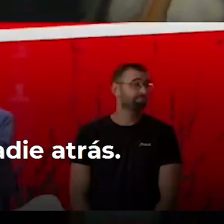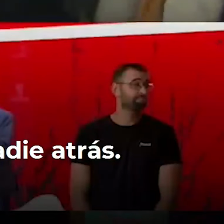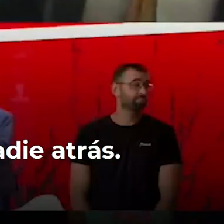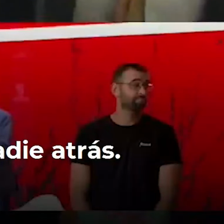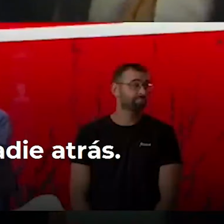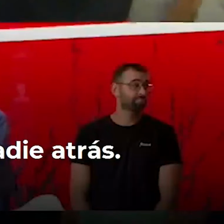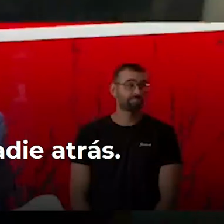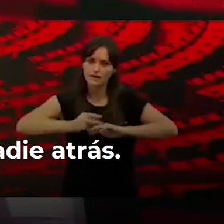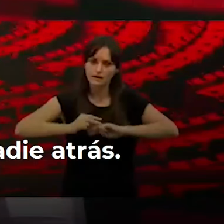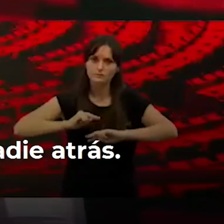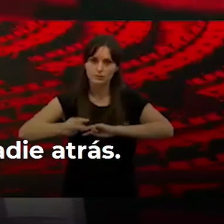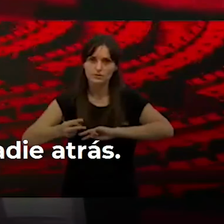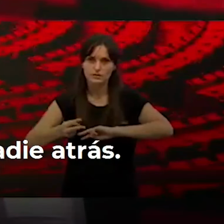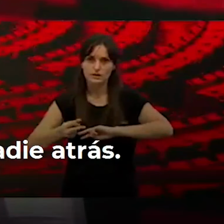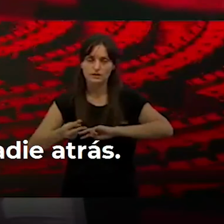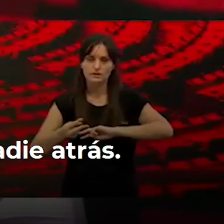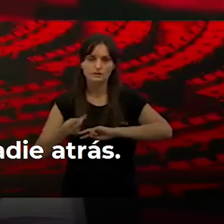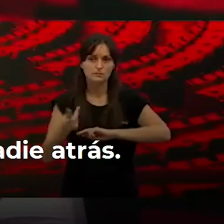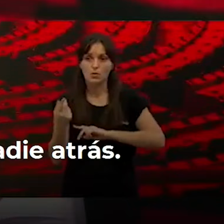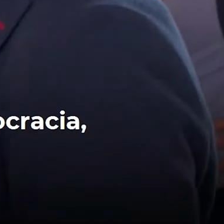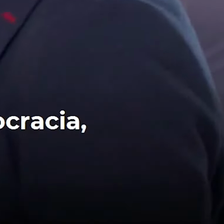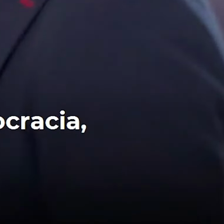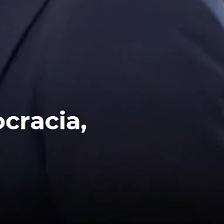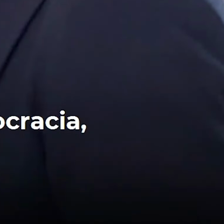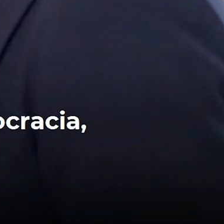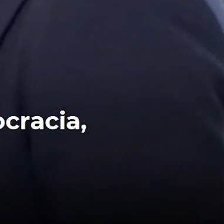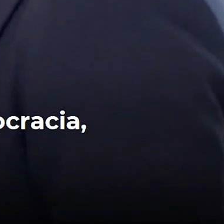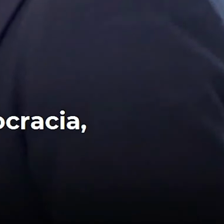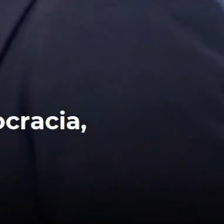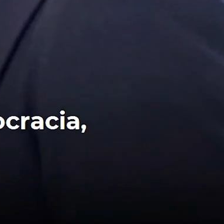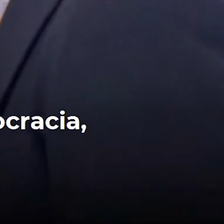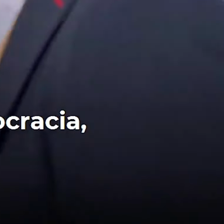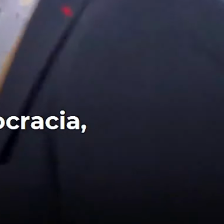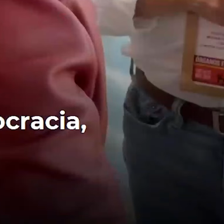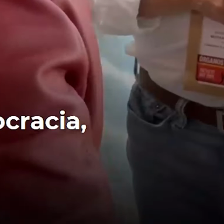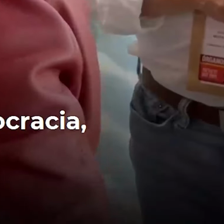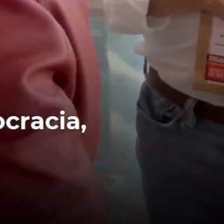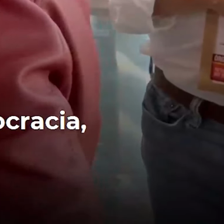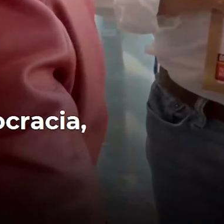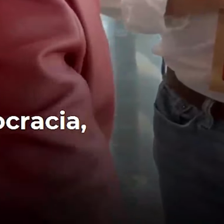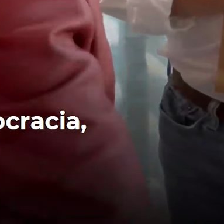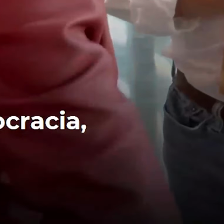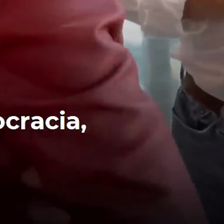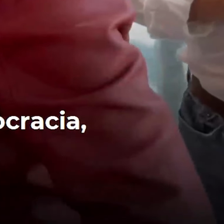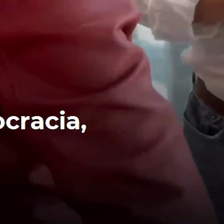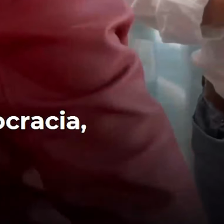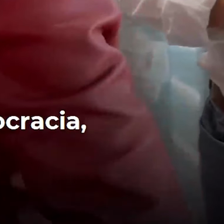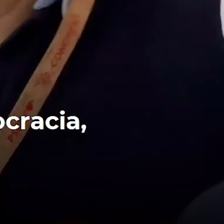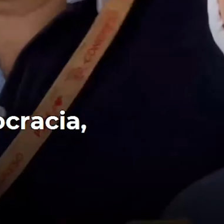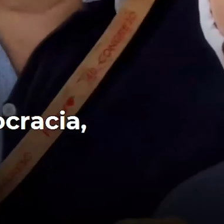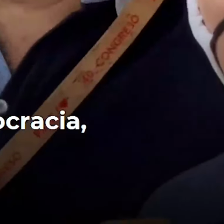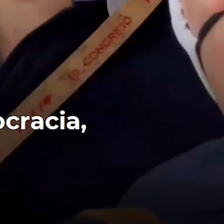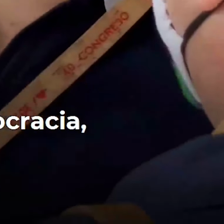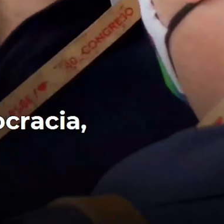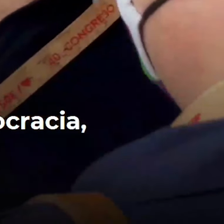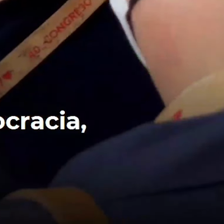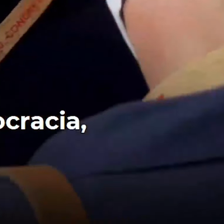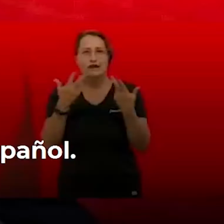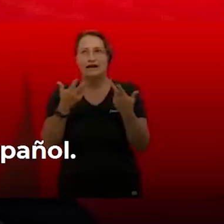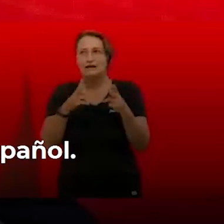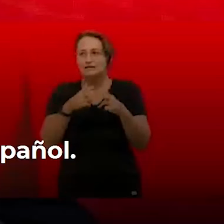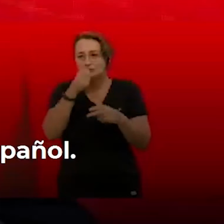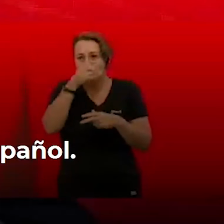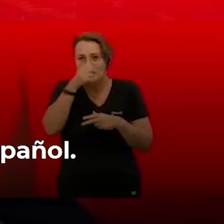dar esa respuesta sin dejar a nadie atrás. Y eso, el valor de lo público, el valor de la socialdemocracia, el valor del